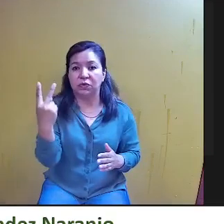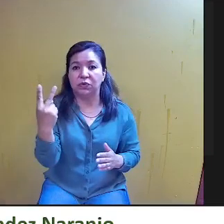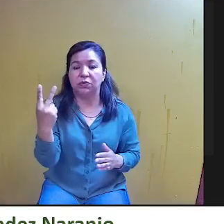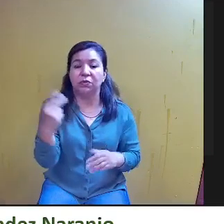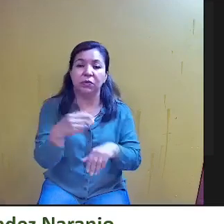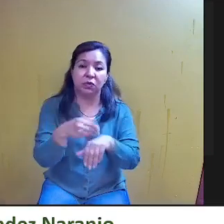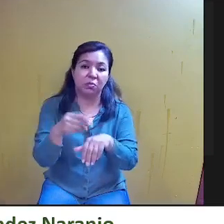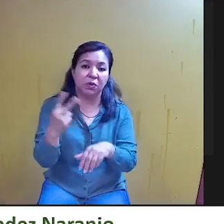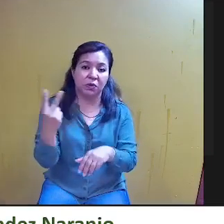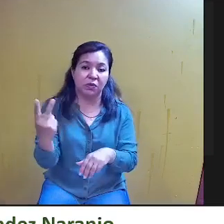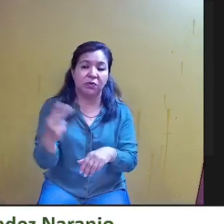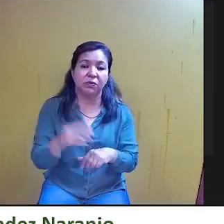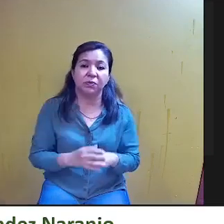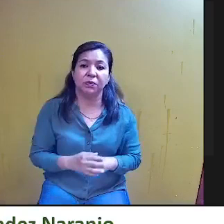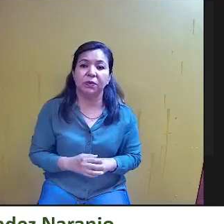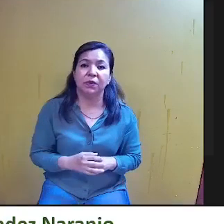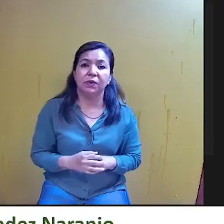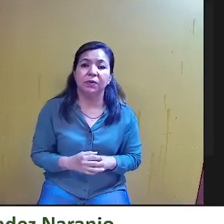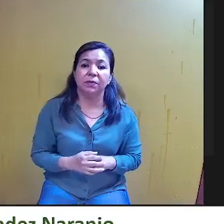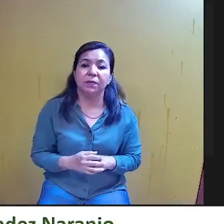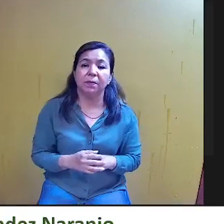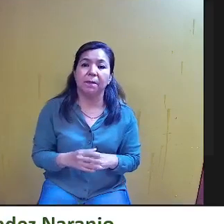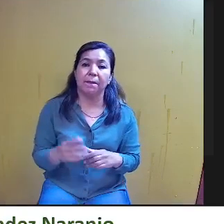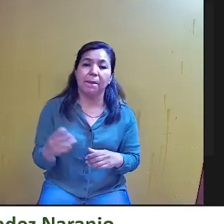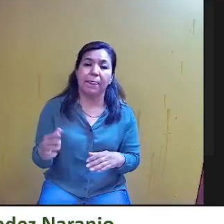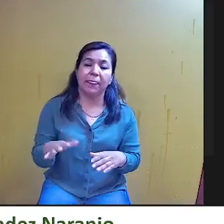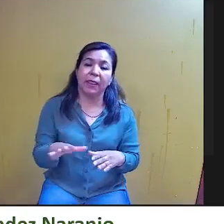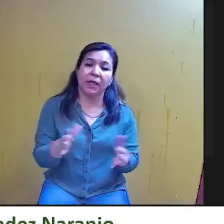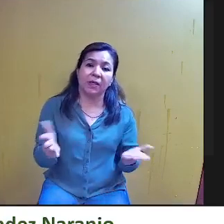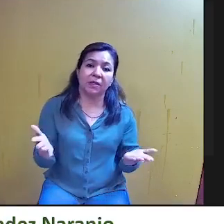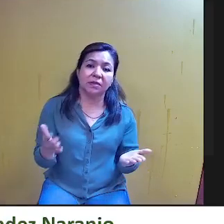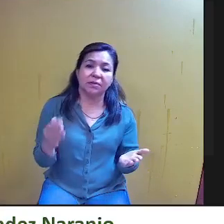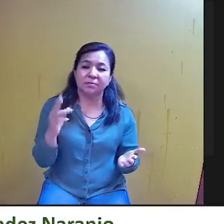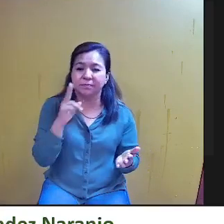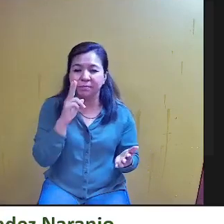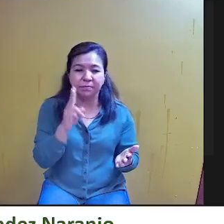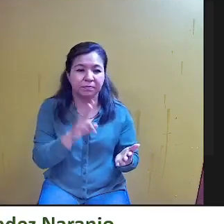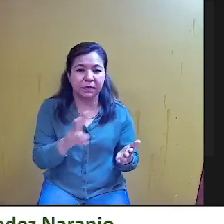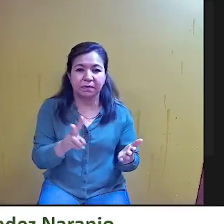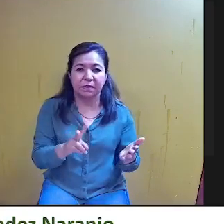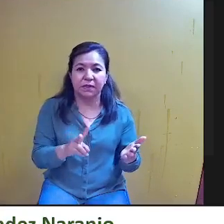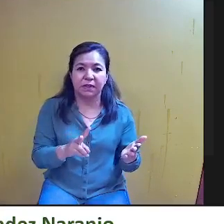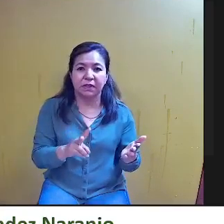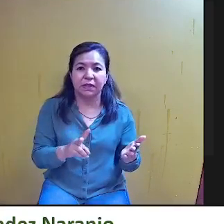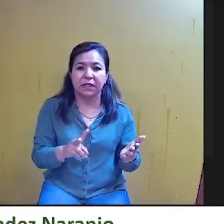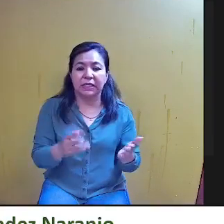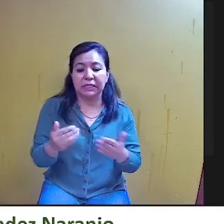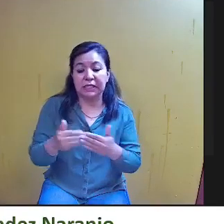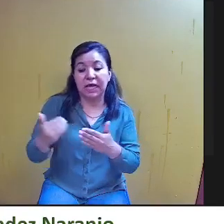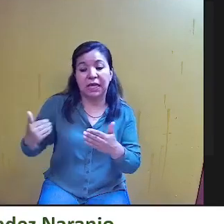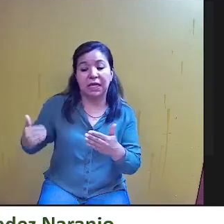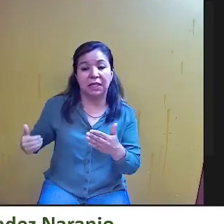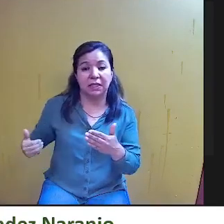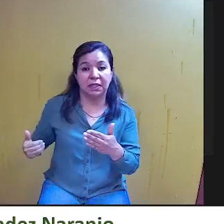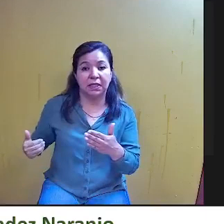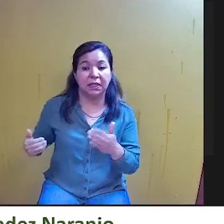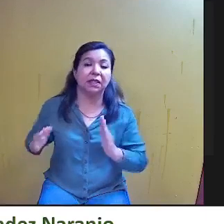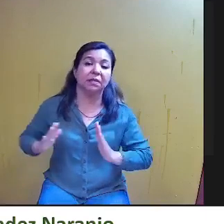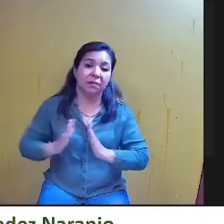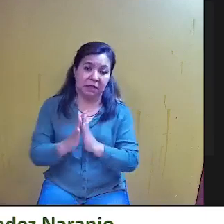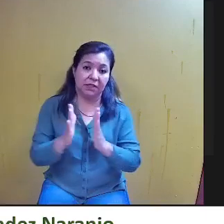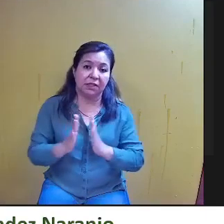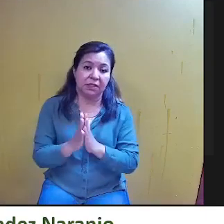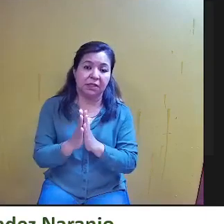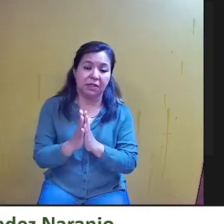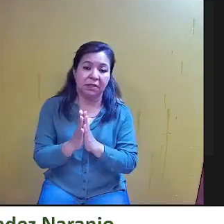De manera que en el proyecto de la cuenta se establece que resulta ocioso analizar si dicha ciudadana tenía una militancia activa o había desempeñado cargos de